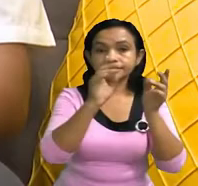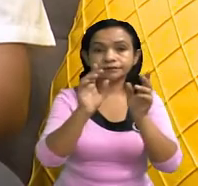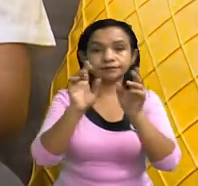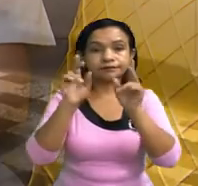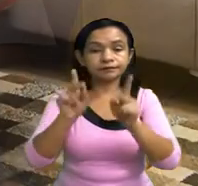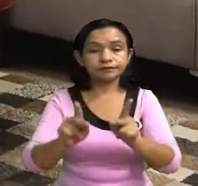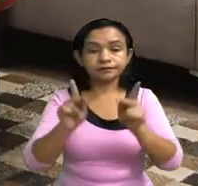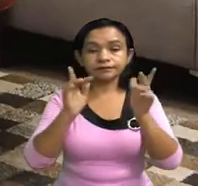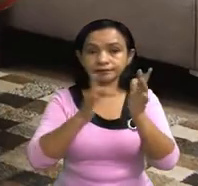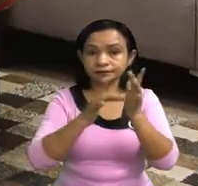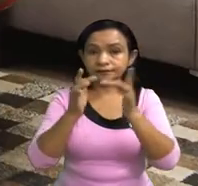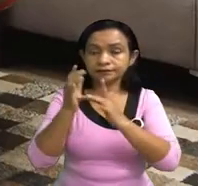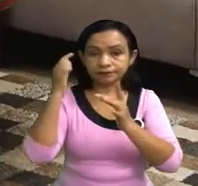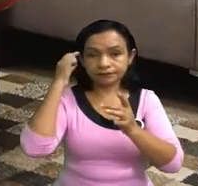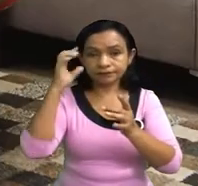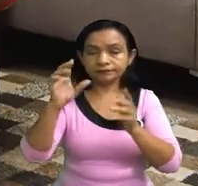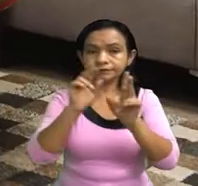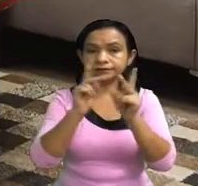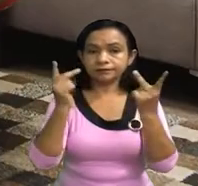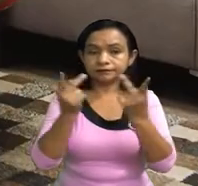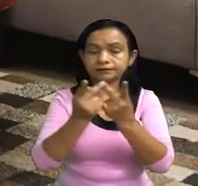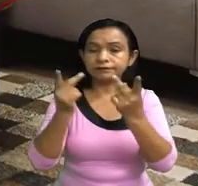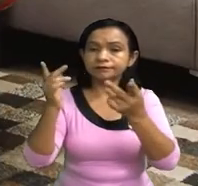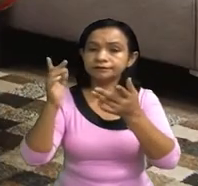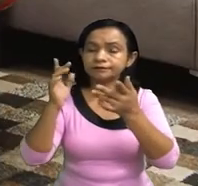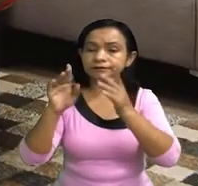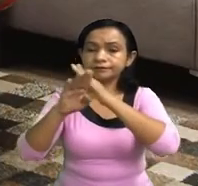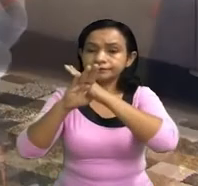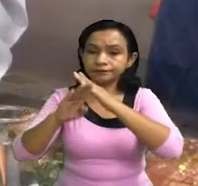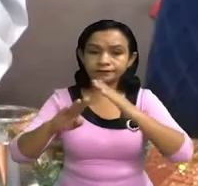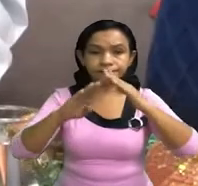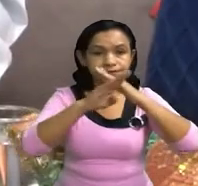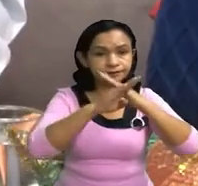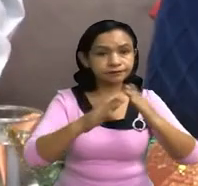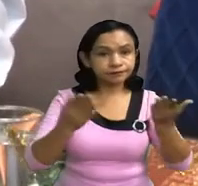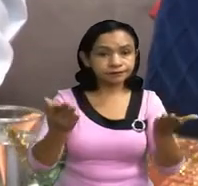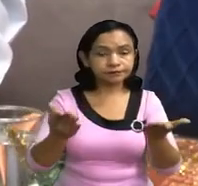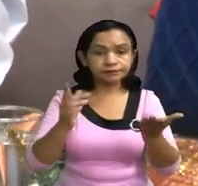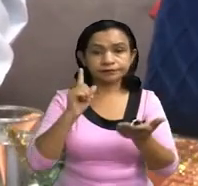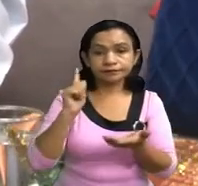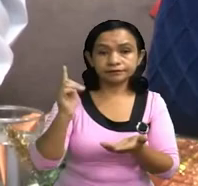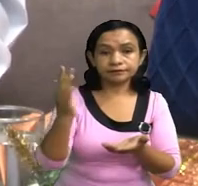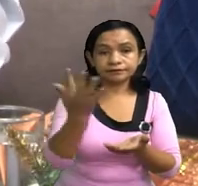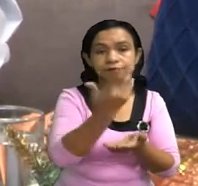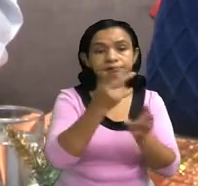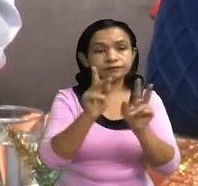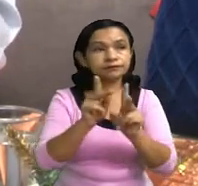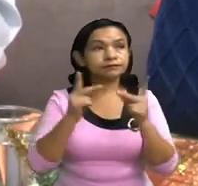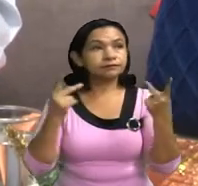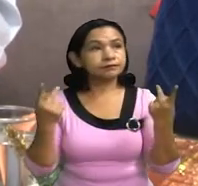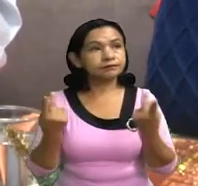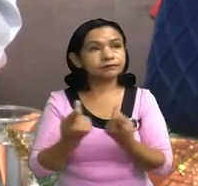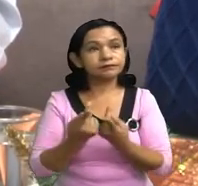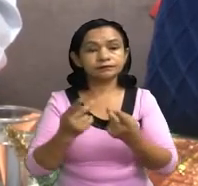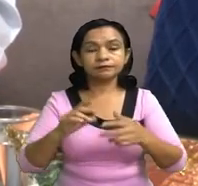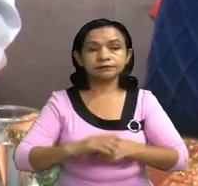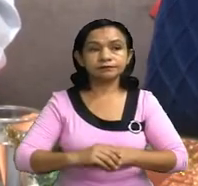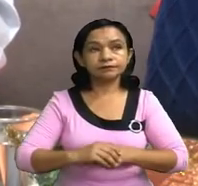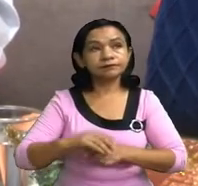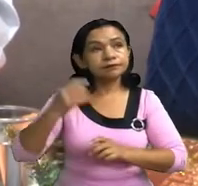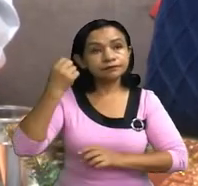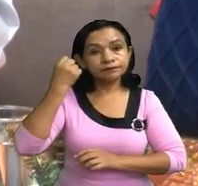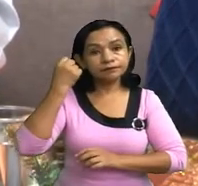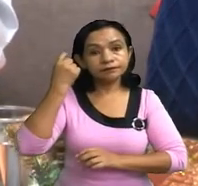los cristianos y todo el pueblo, cristiano o no, porque al final de cuentas todos somos pueblo. Así es. Y entender un poquito